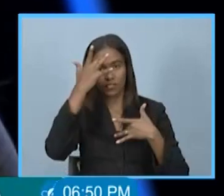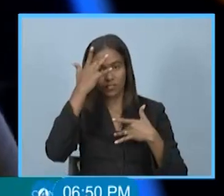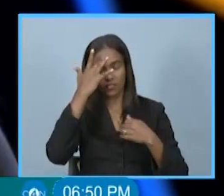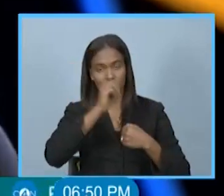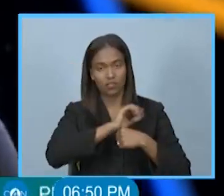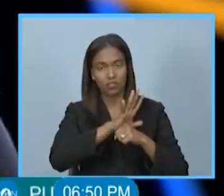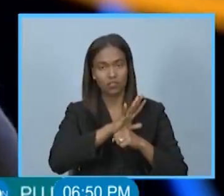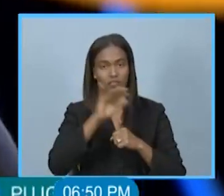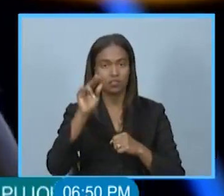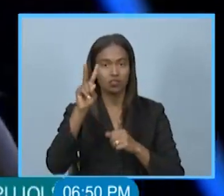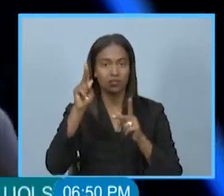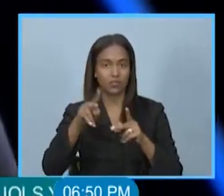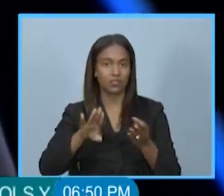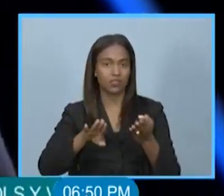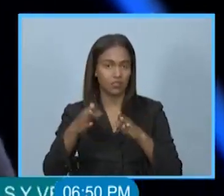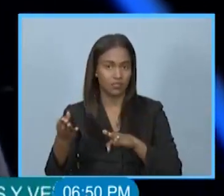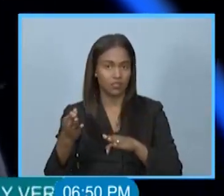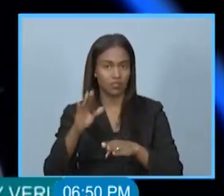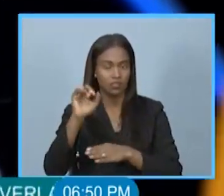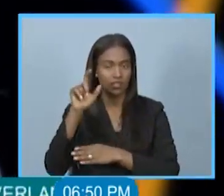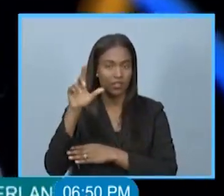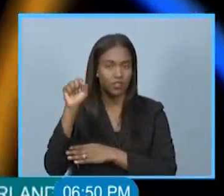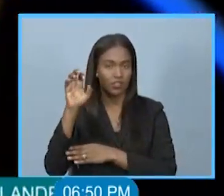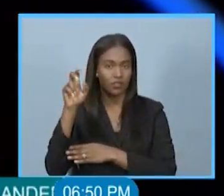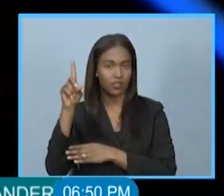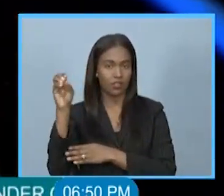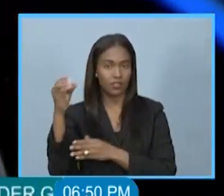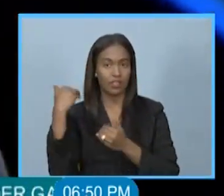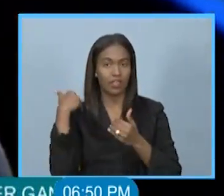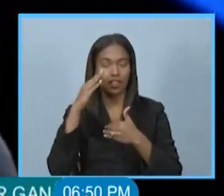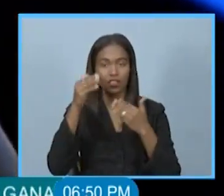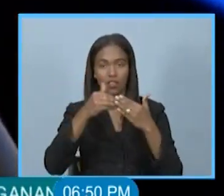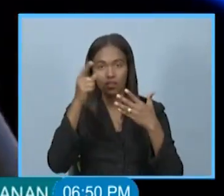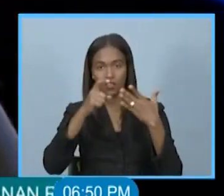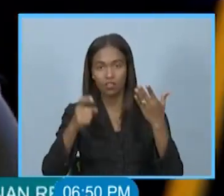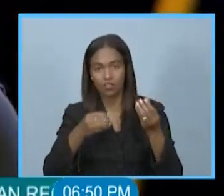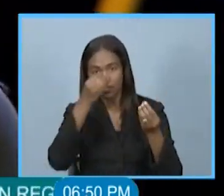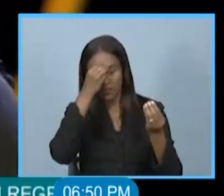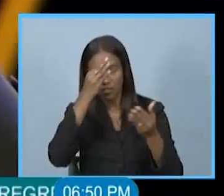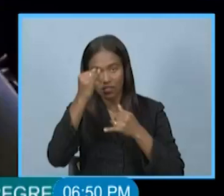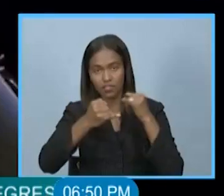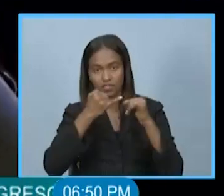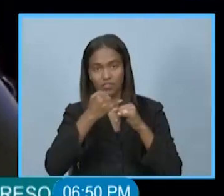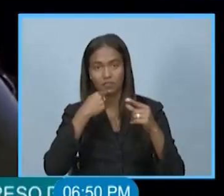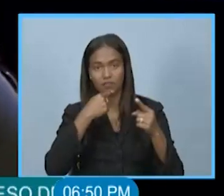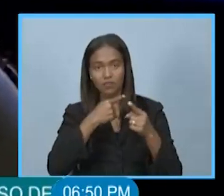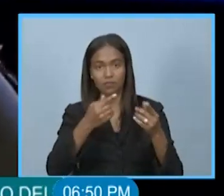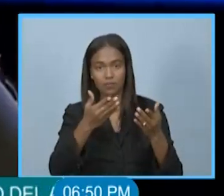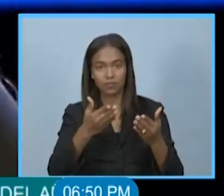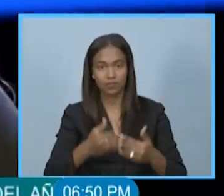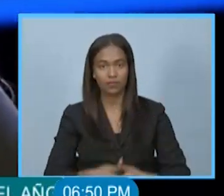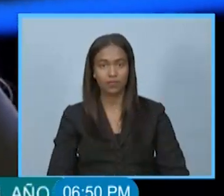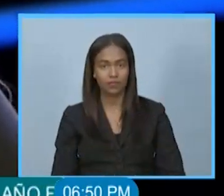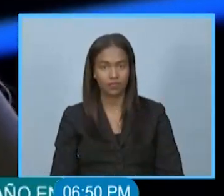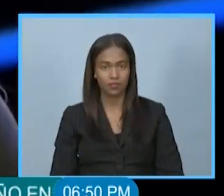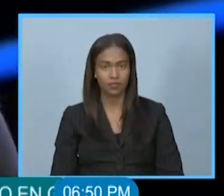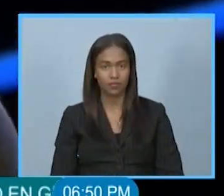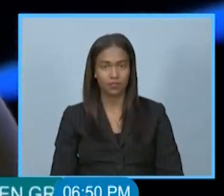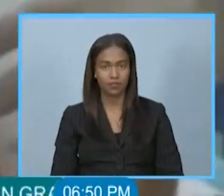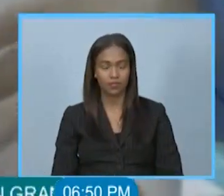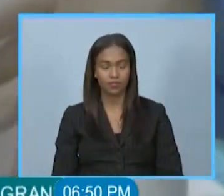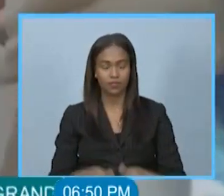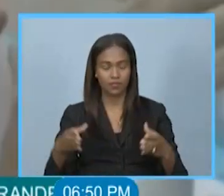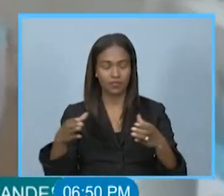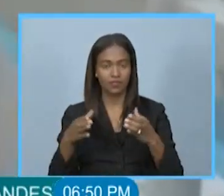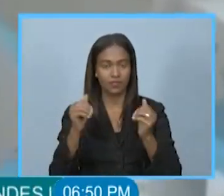Kobe y dos fallecidos Jean Carlos Acevedo tiene todos los detalles en las internacionales la Comisión